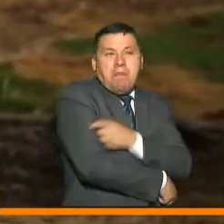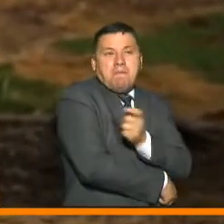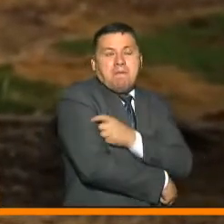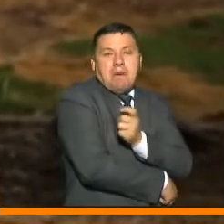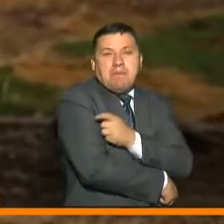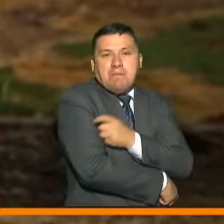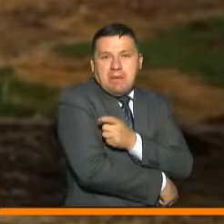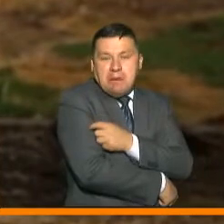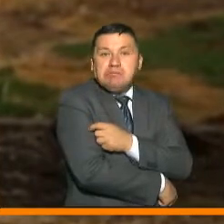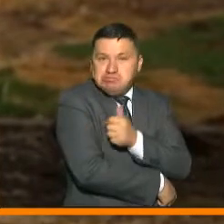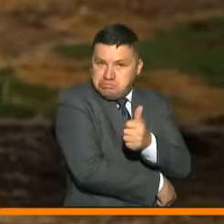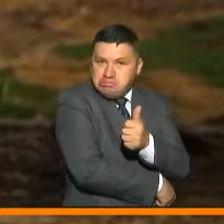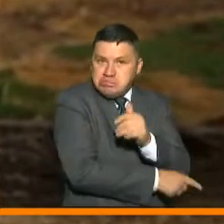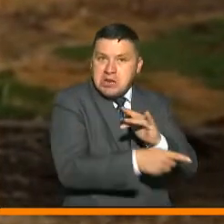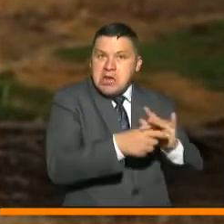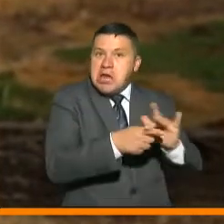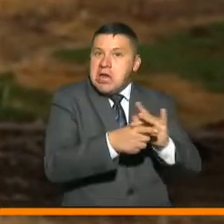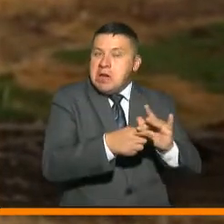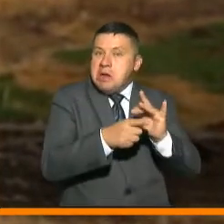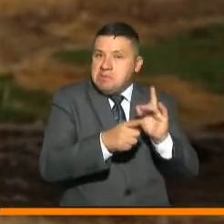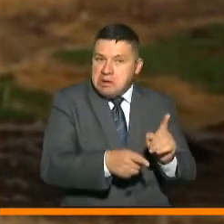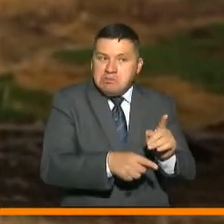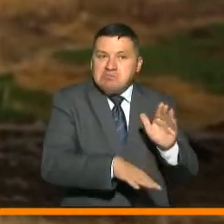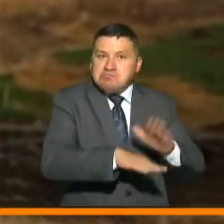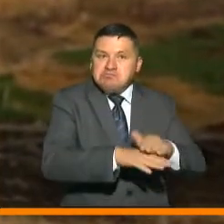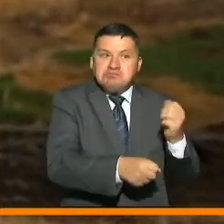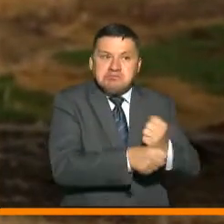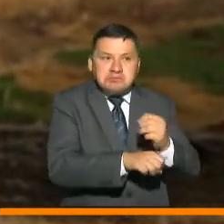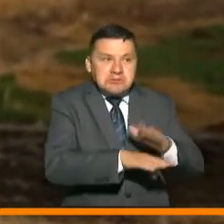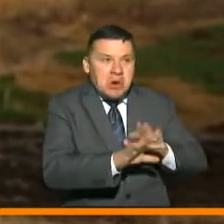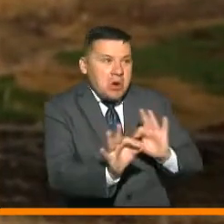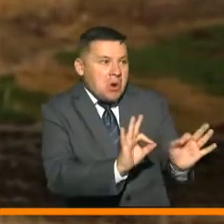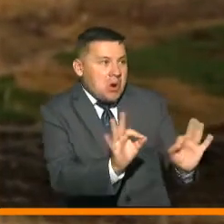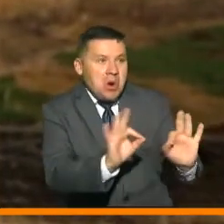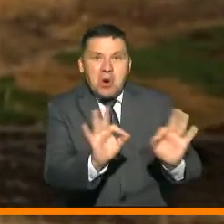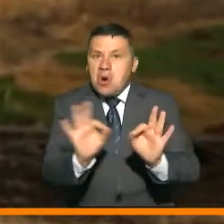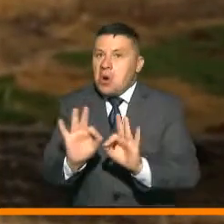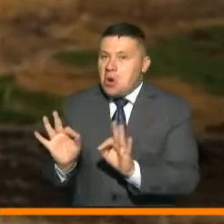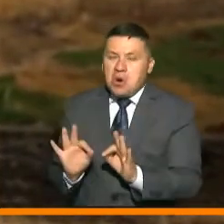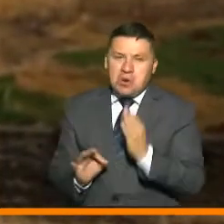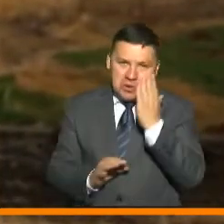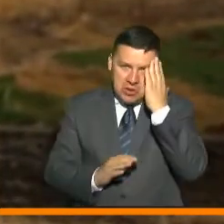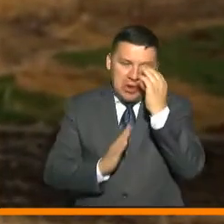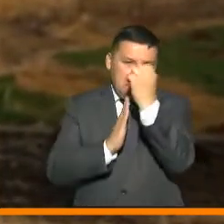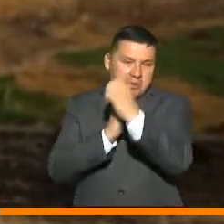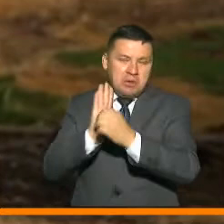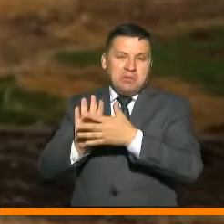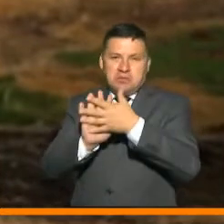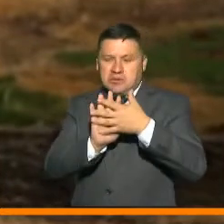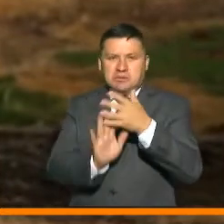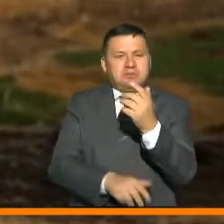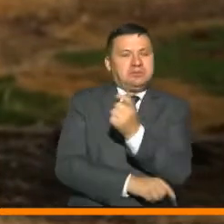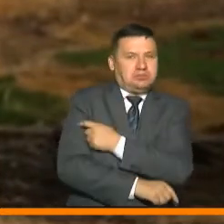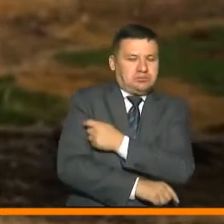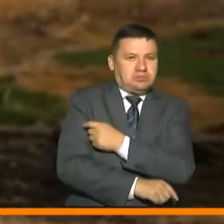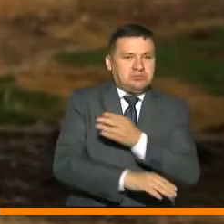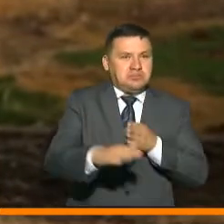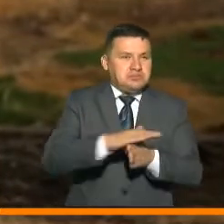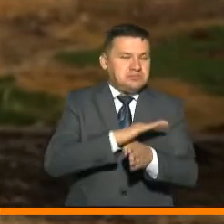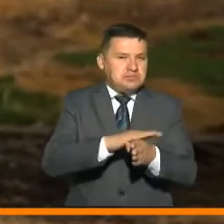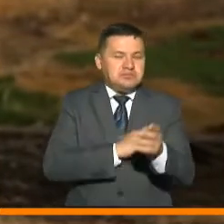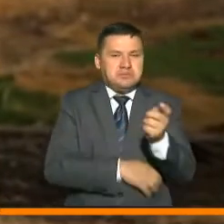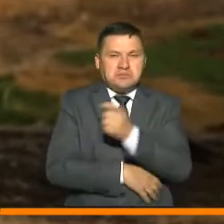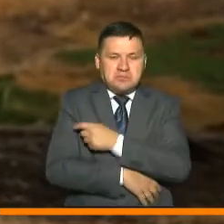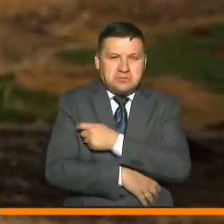se han aplicado sus vacunas, y avisando y trabajando y organizando todo este programa de las vacunas que ingresaron, de